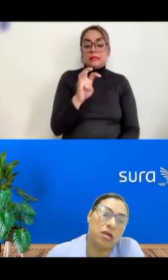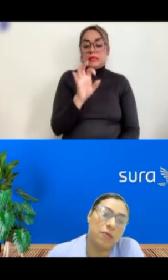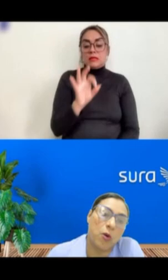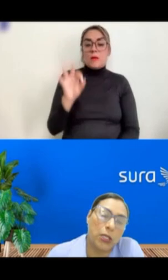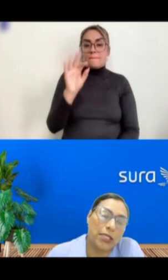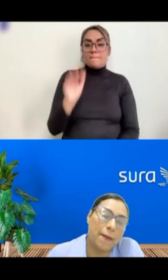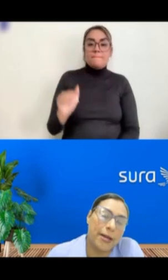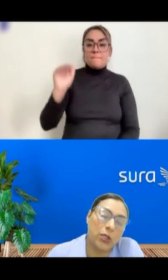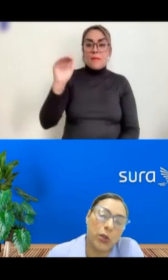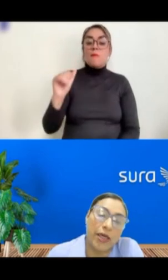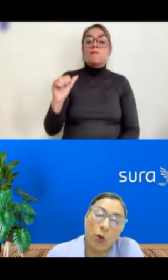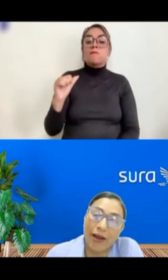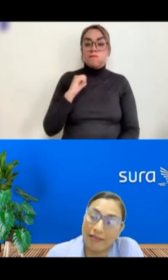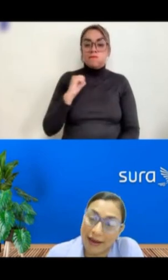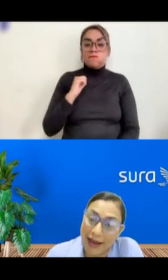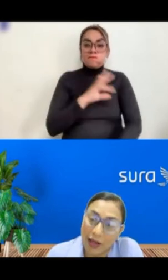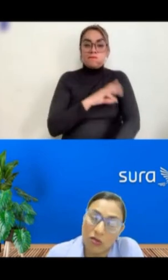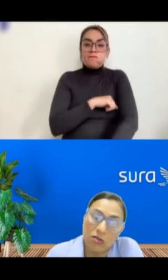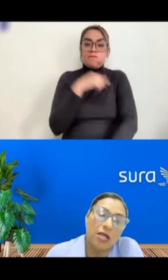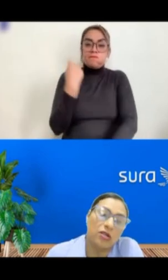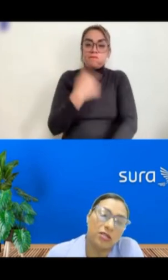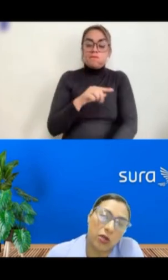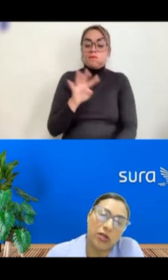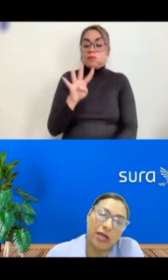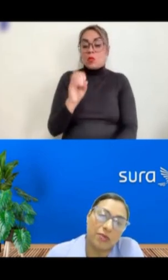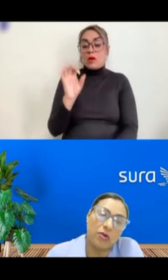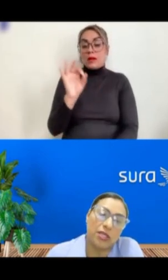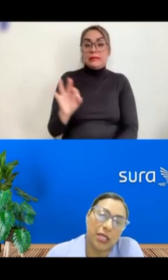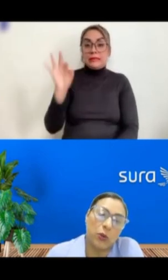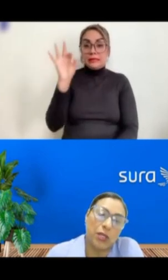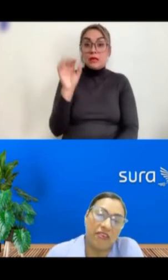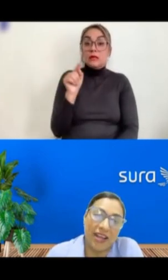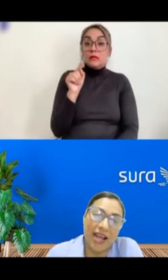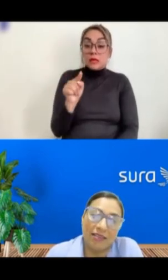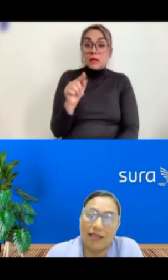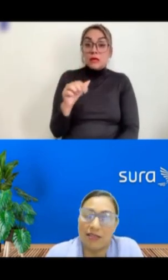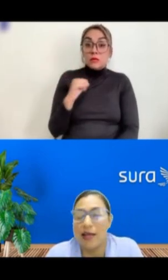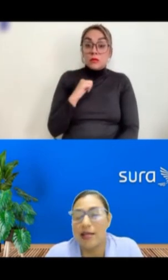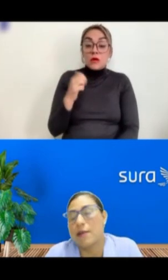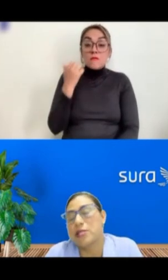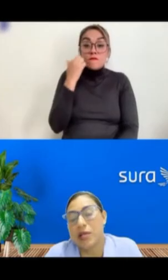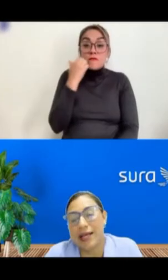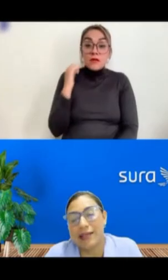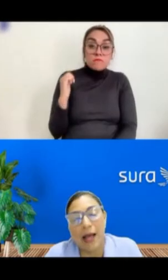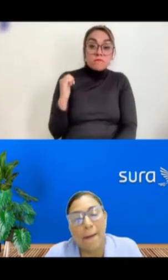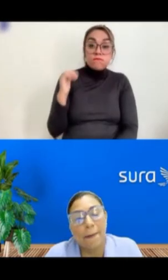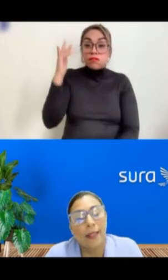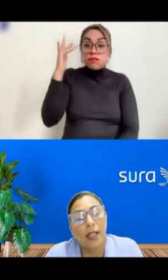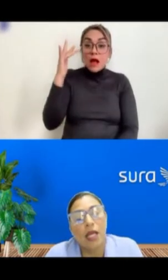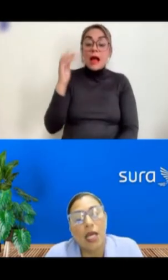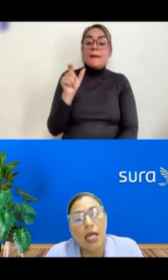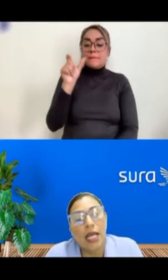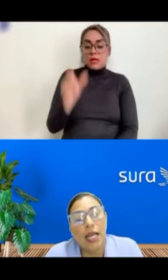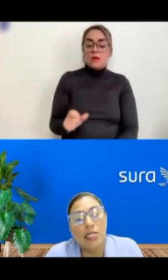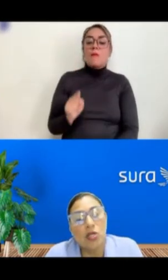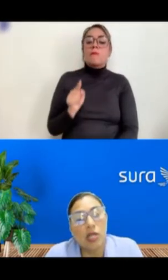grados, de pronto conseguimos una temperatura de 40 grados. Entonces, cuando ya decimos que tiene una fiebre alta, esa persona que